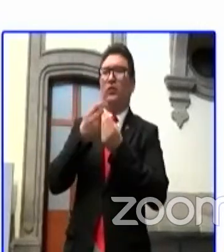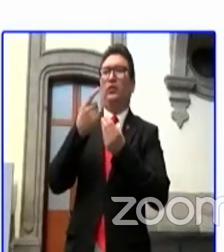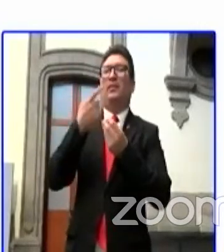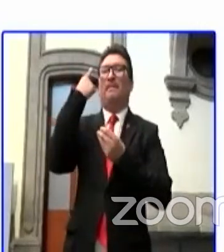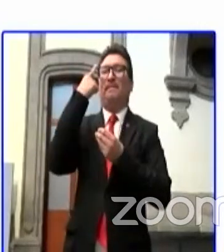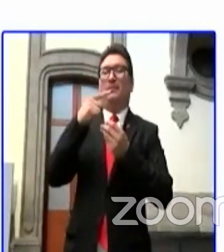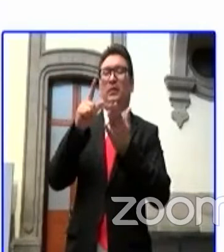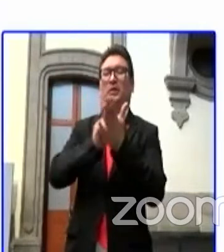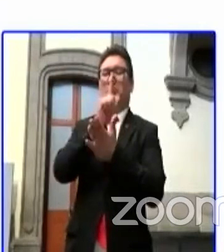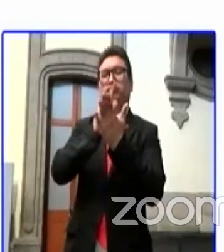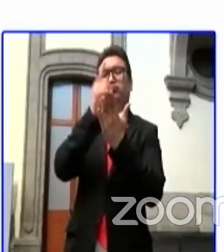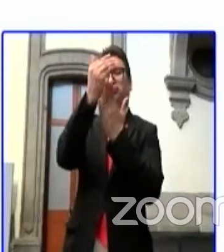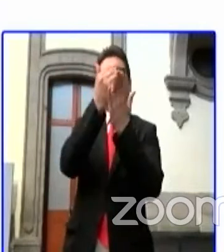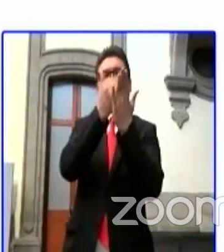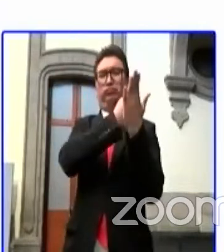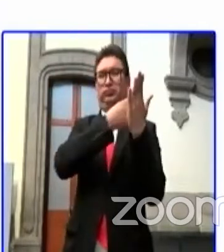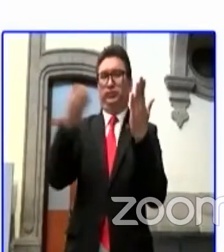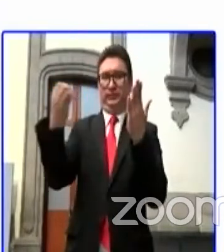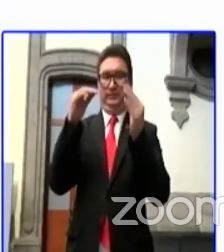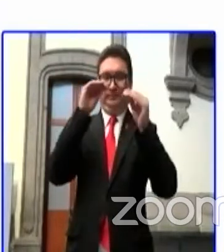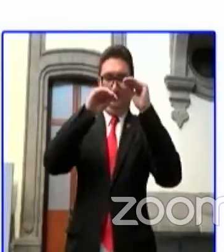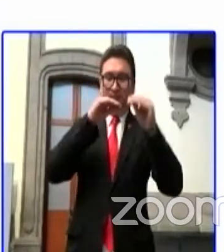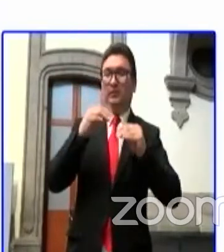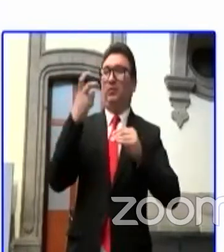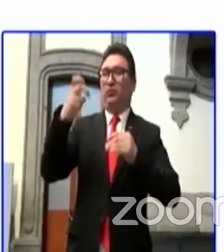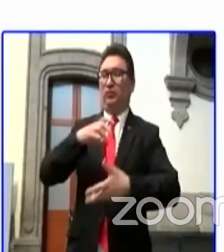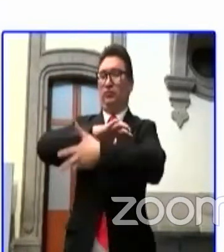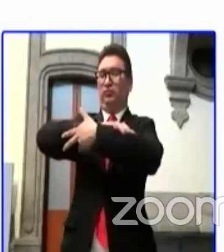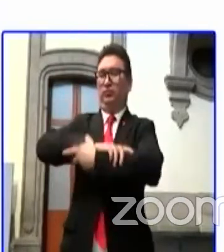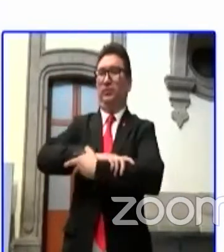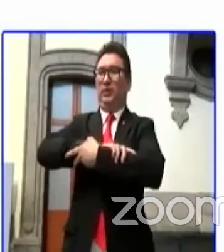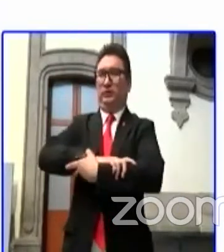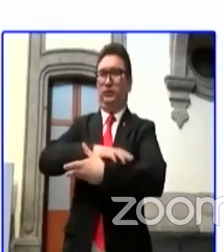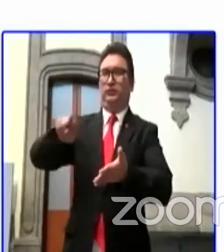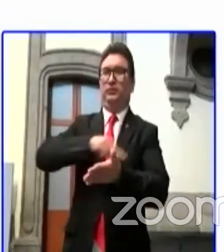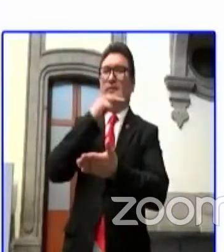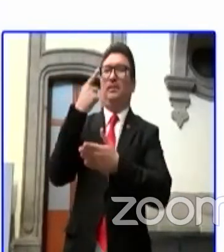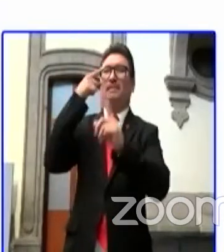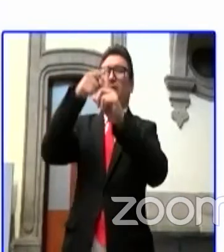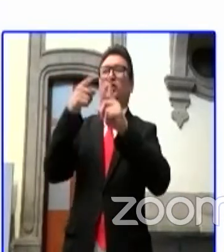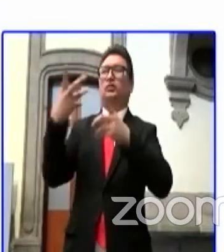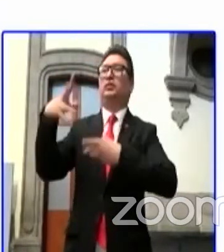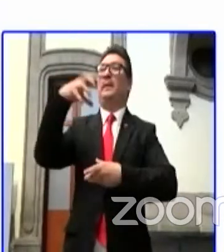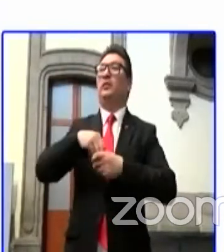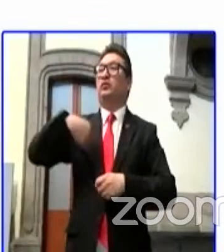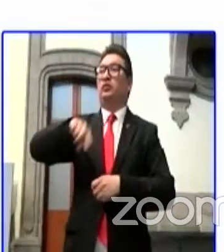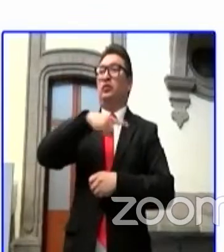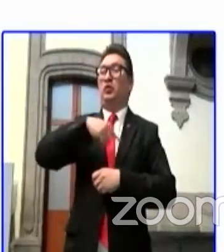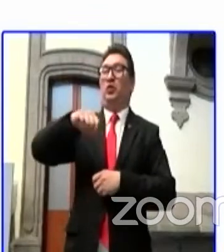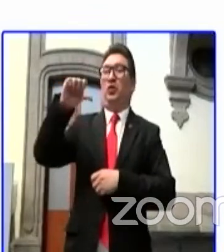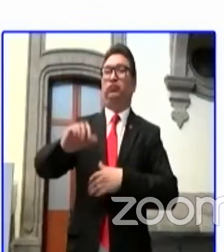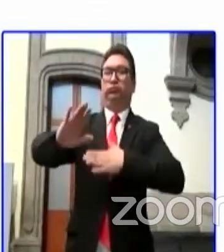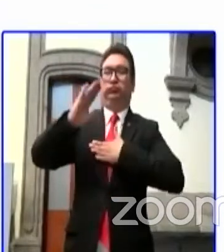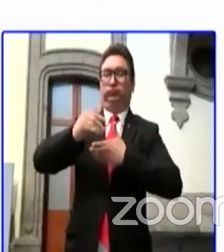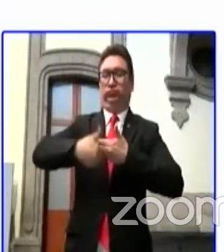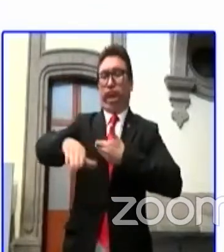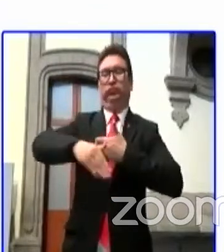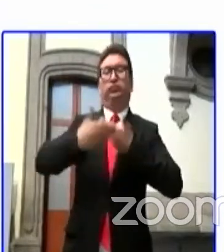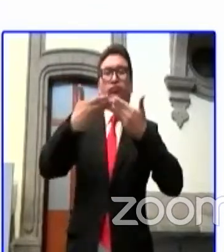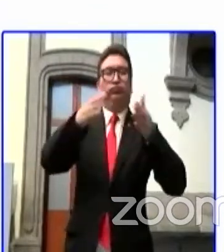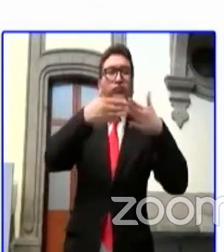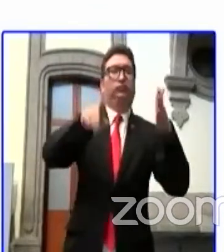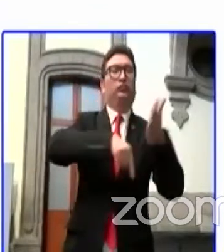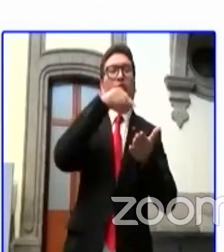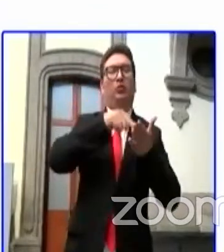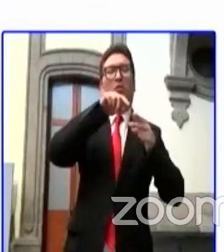marco legislativo. El Pacto por la Inclusión que hoy suscribimos nos compromete a seguir abriendo espacios laborales,